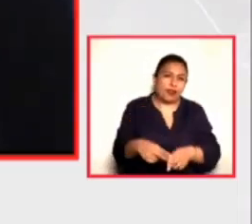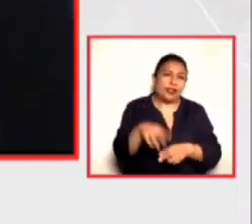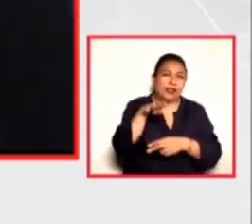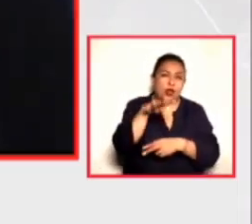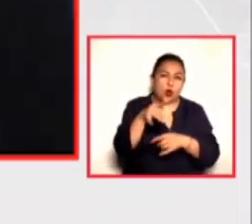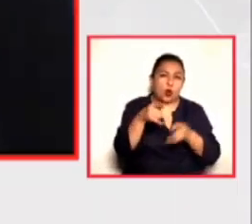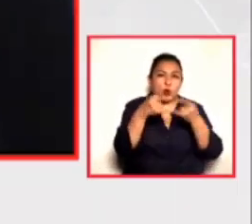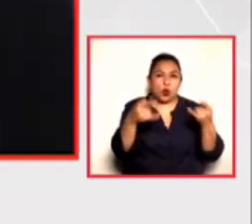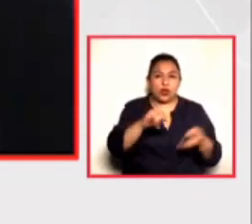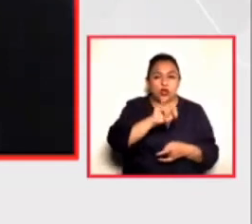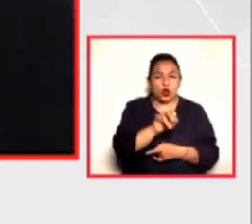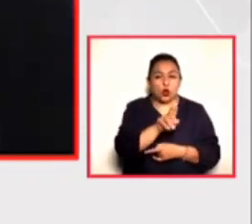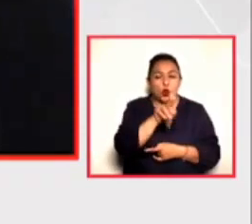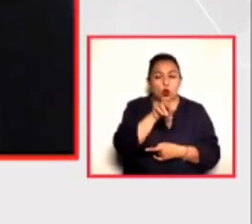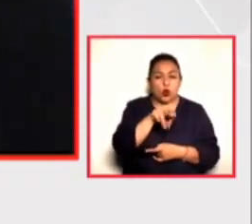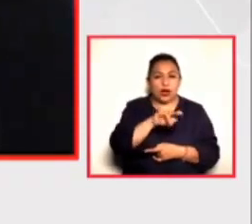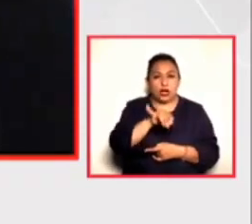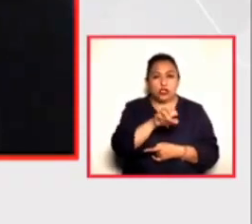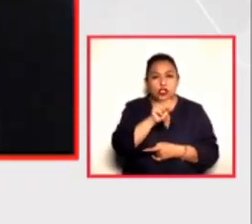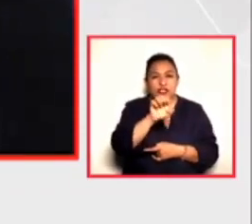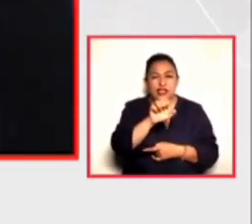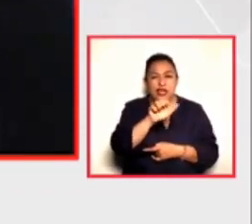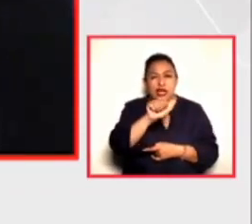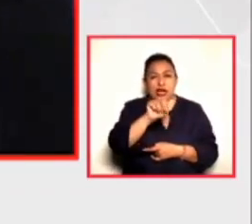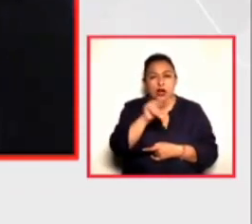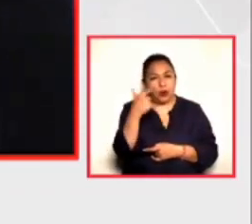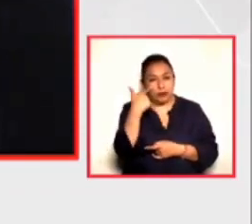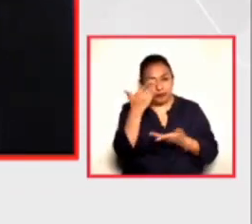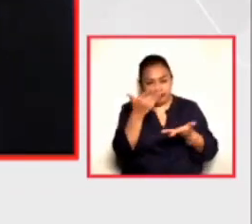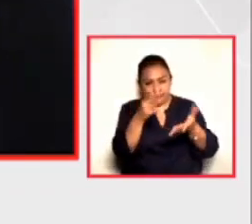José Arriola. Vamos a escuchar un fragmento de lo que nos comentó.